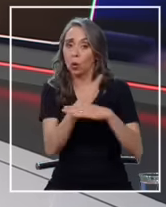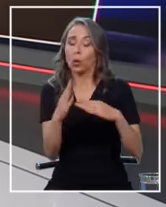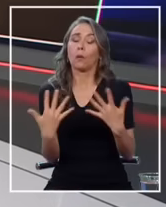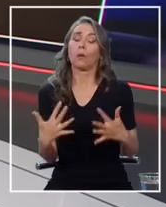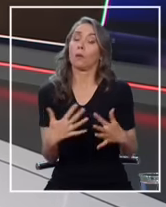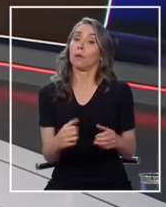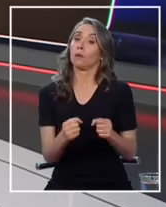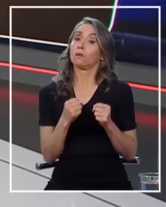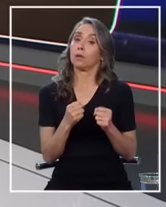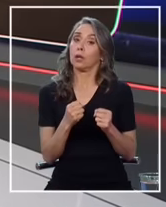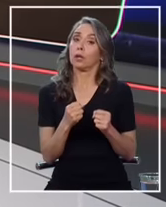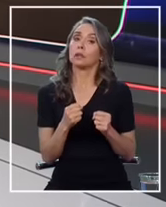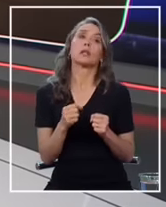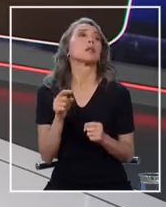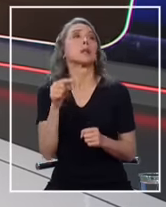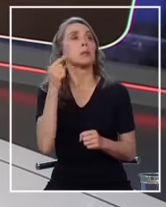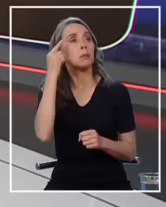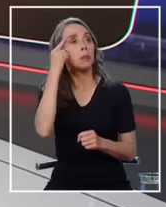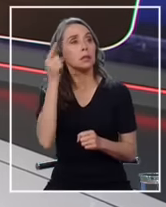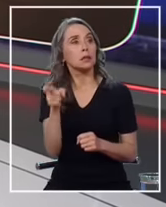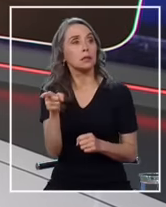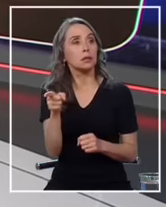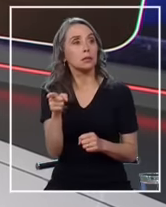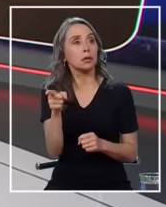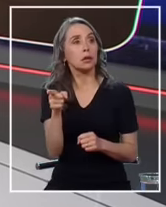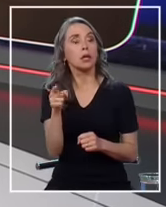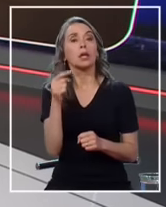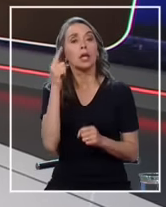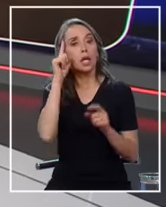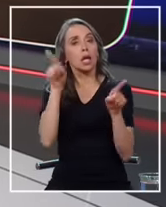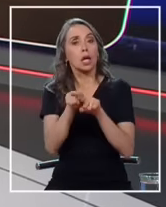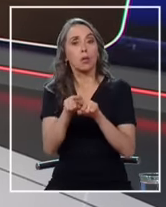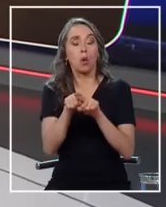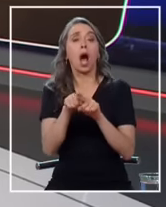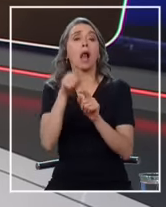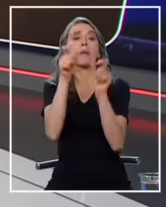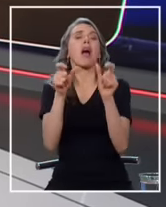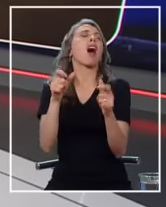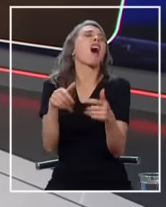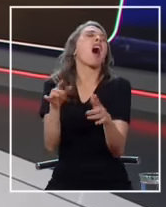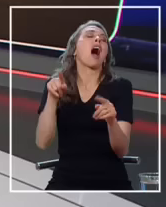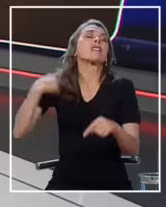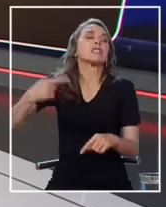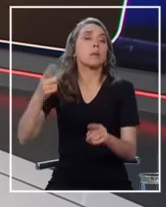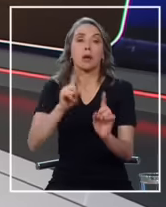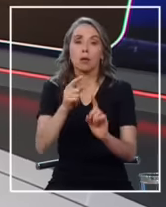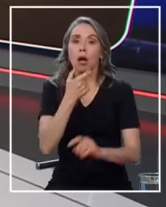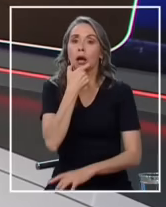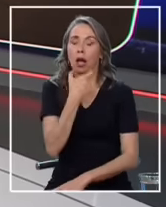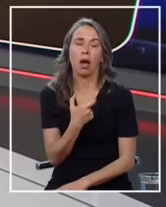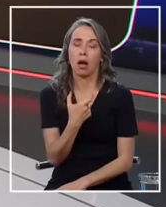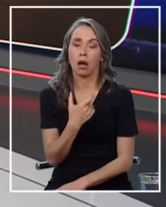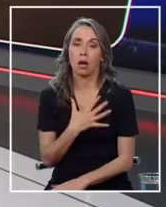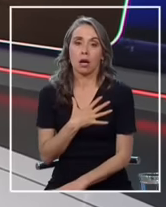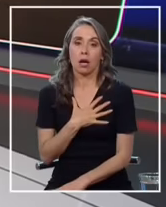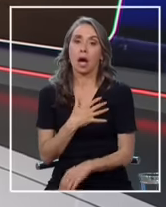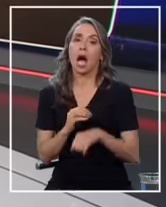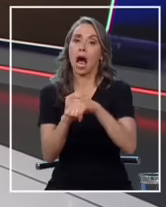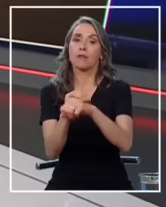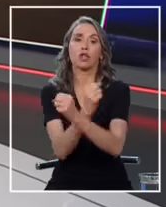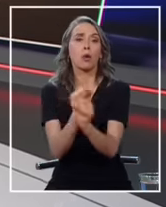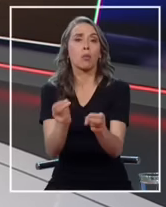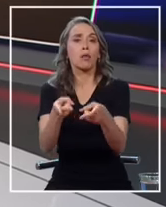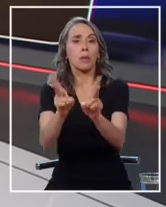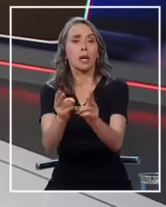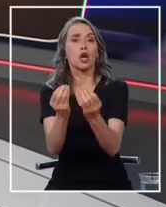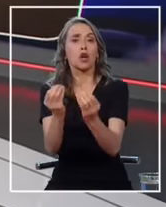crudo, no porque hayan ocurrido hechos de estas características, uno tiene que perder la capacidad de asombro y levantar las alertas necesarias. No es permisible